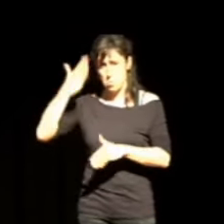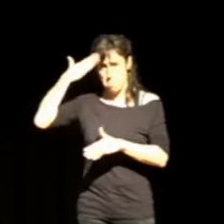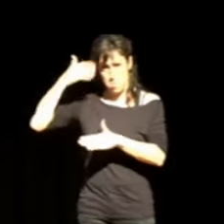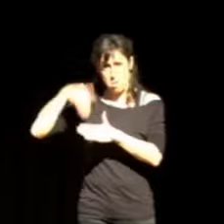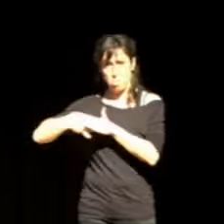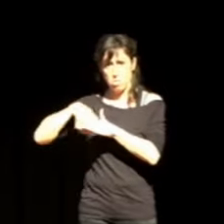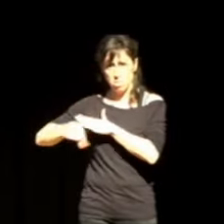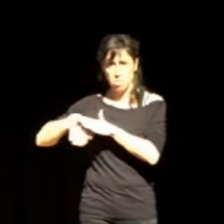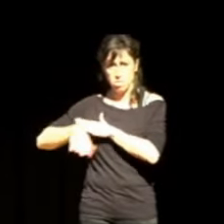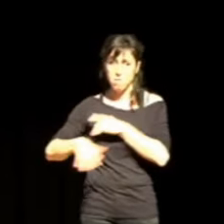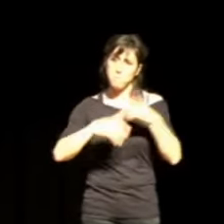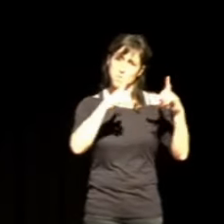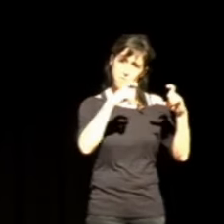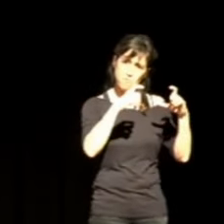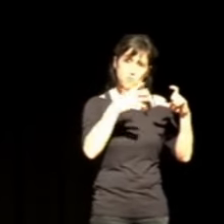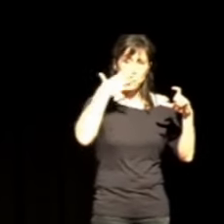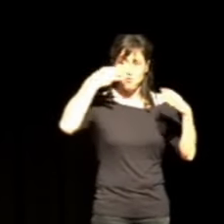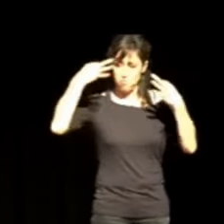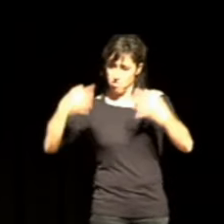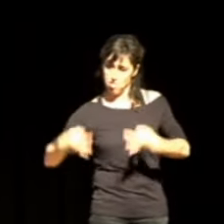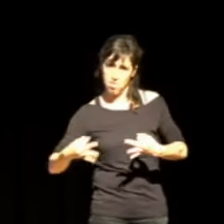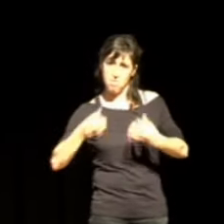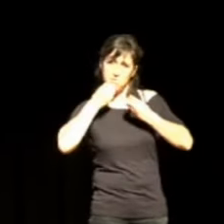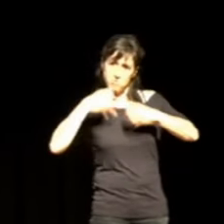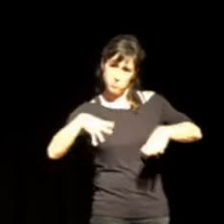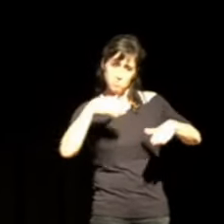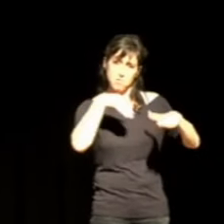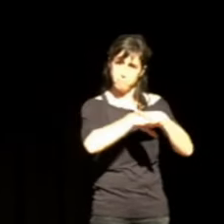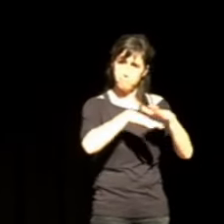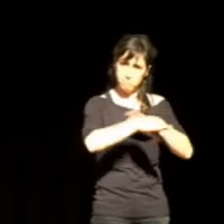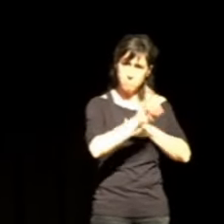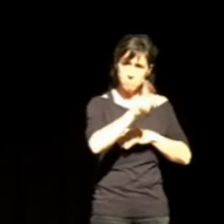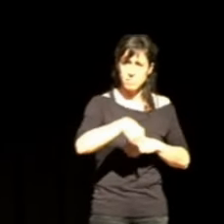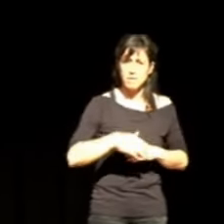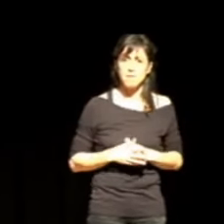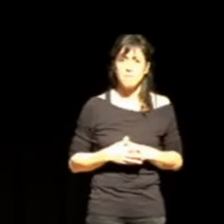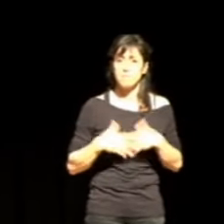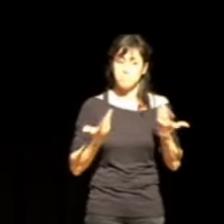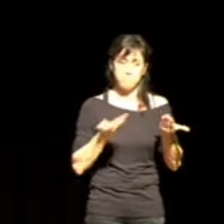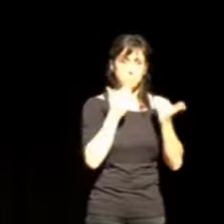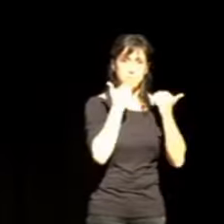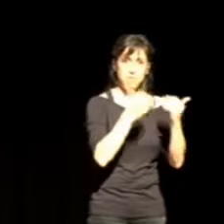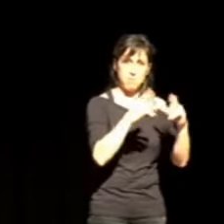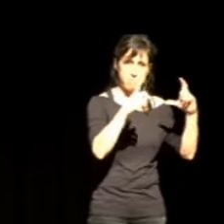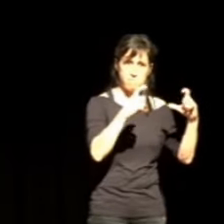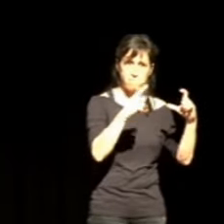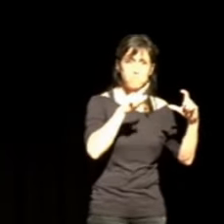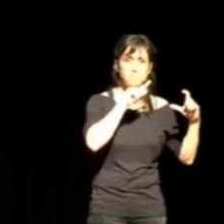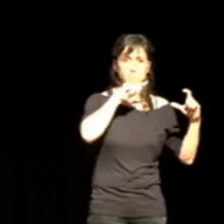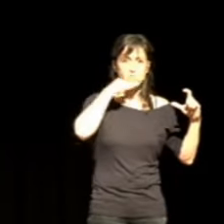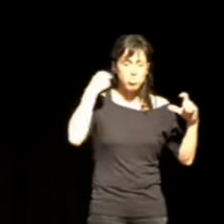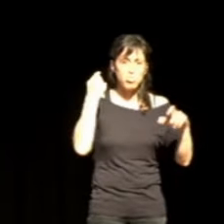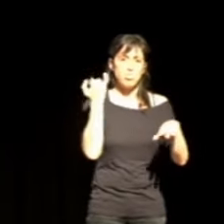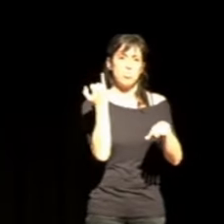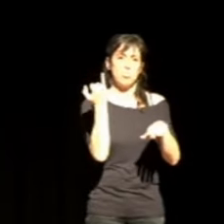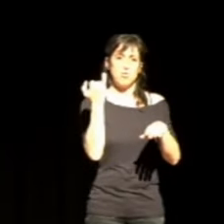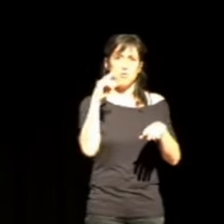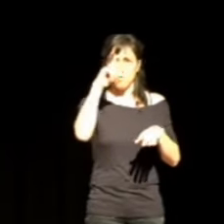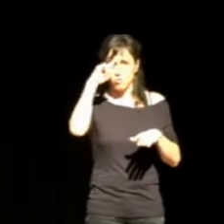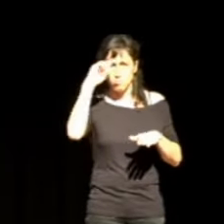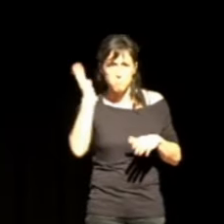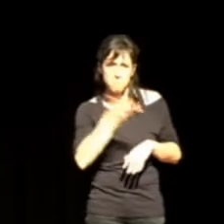fotos tienen memoria de nuestra historia. Y a partir de ahí trabajamos todas las heridas, el maltrato y el buen